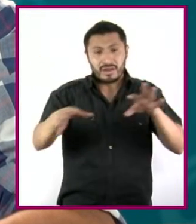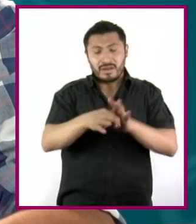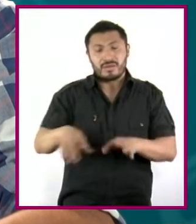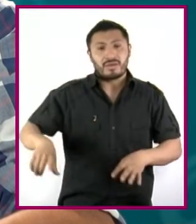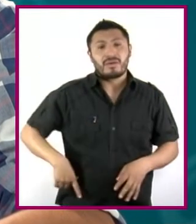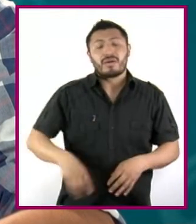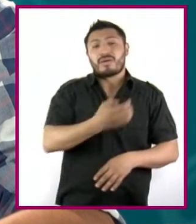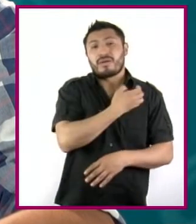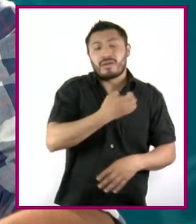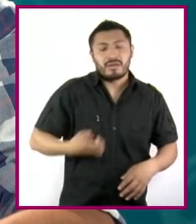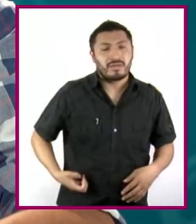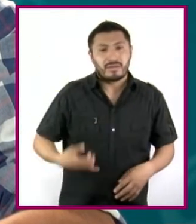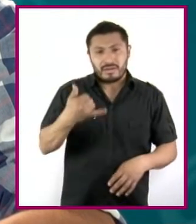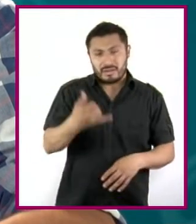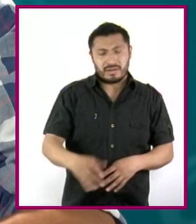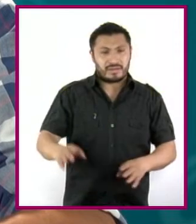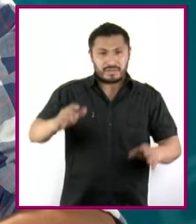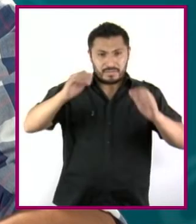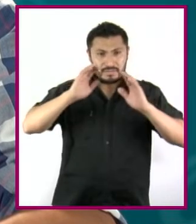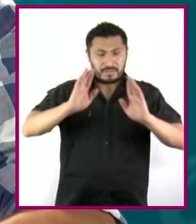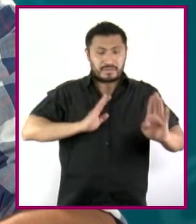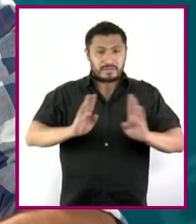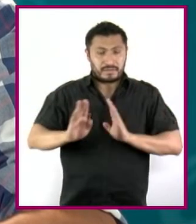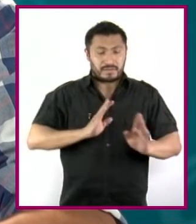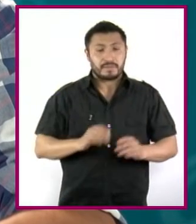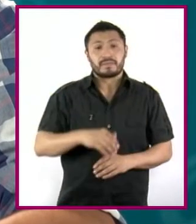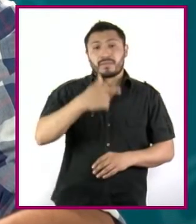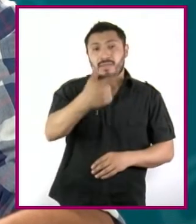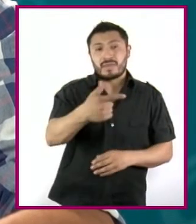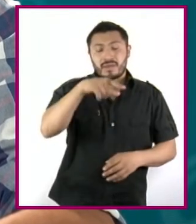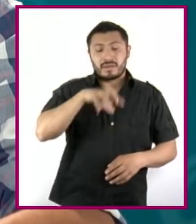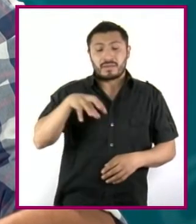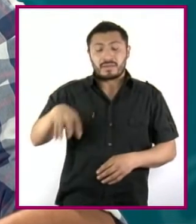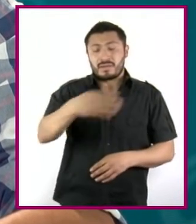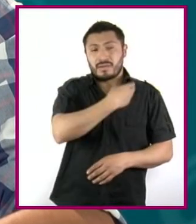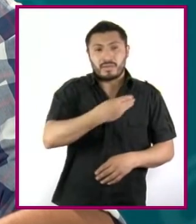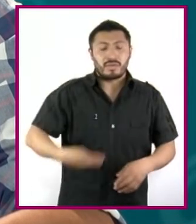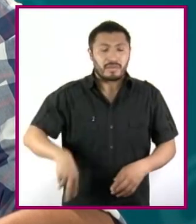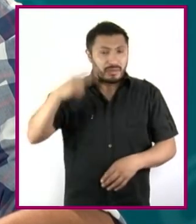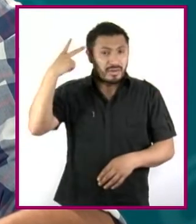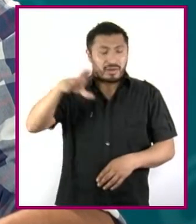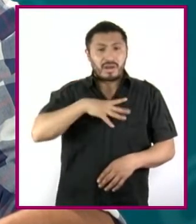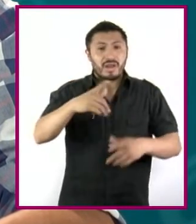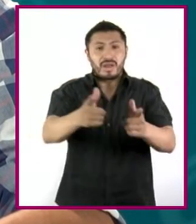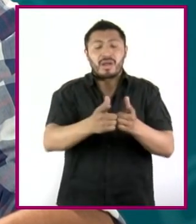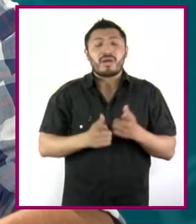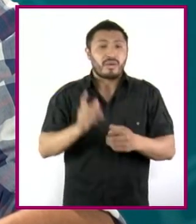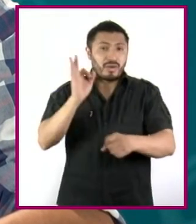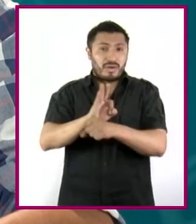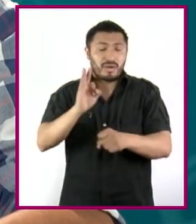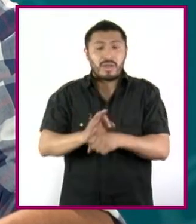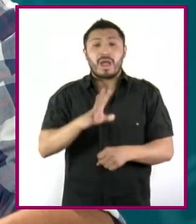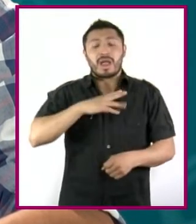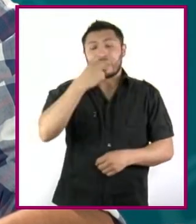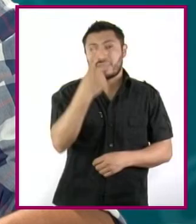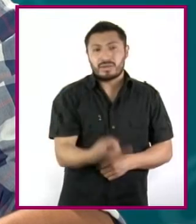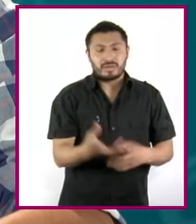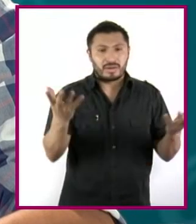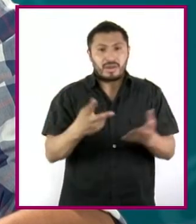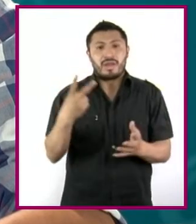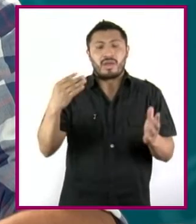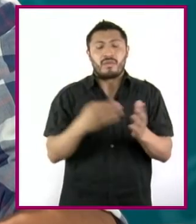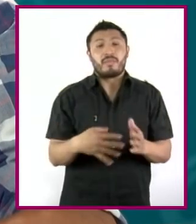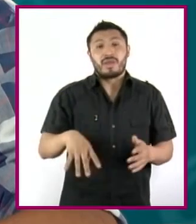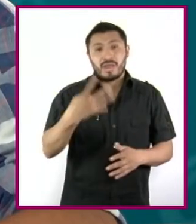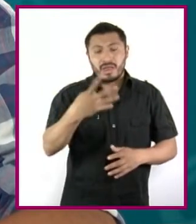estatal y los mandos militares. En 7 municipios de Veracruz existen grupos de autodefensas, 2 de ellos creados en el